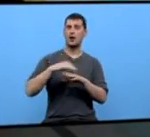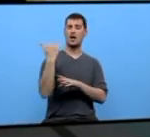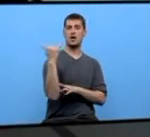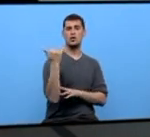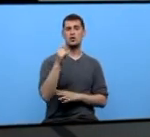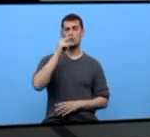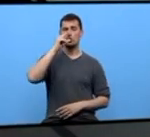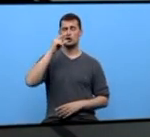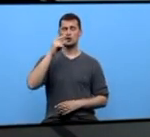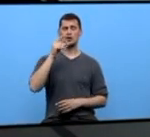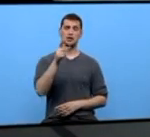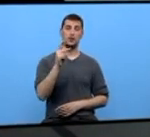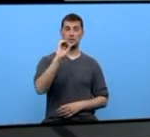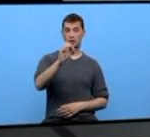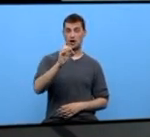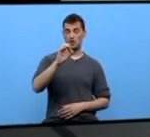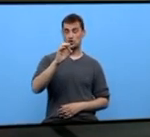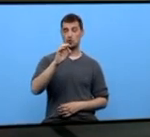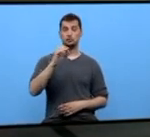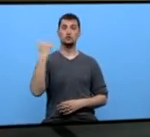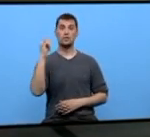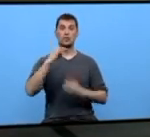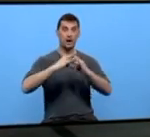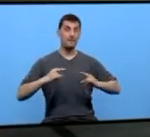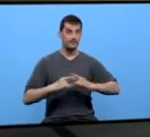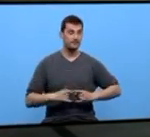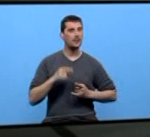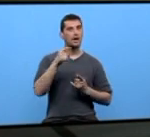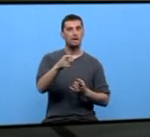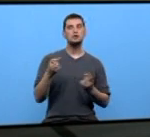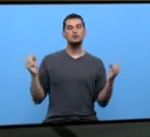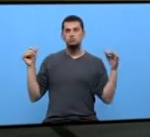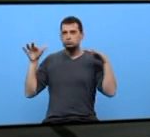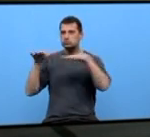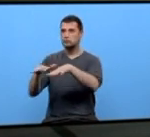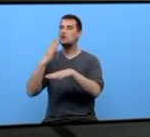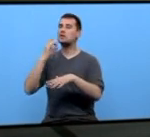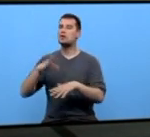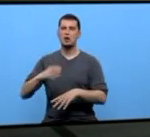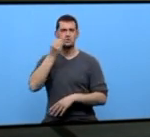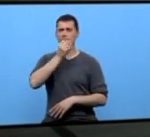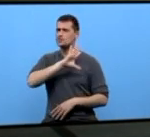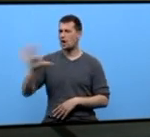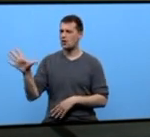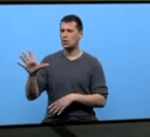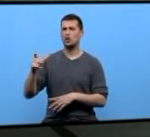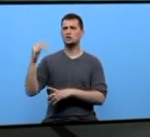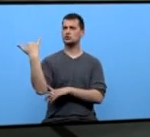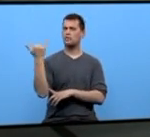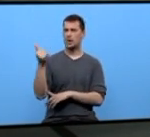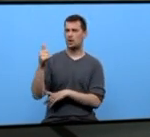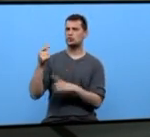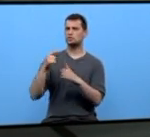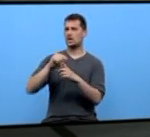Cero Surf Camp, Deputación de Lugo. É tal o éxito desta cita que reúne os mellores surfeiros do panorama nacional e internacional que en